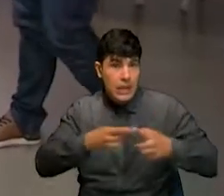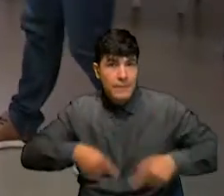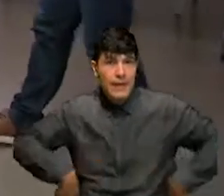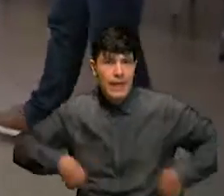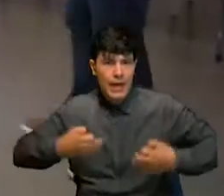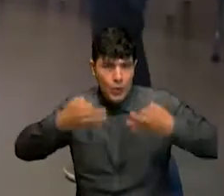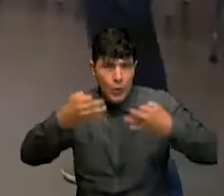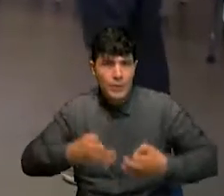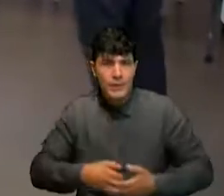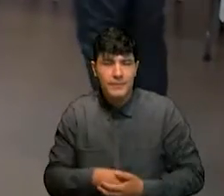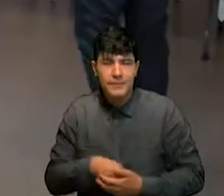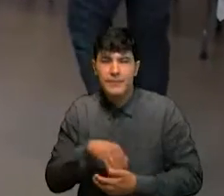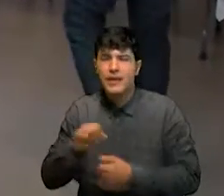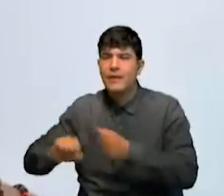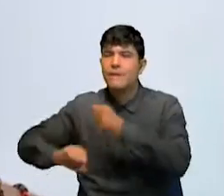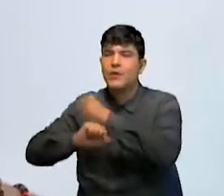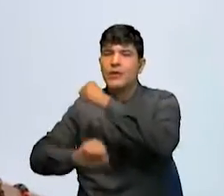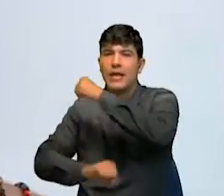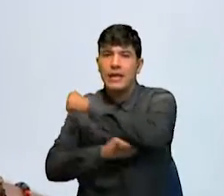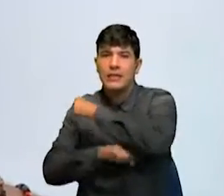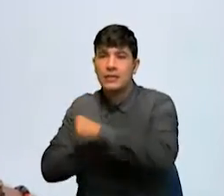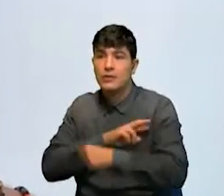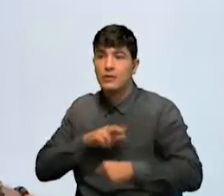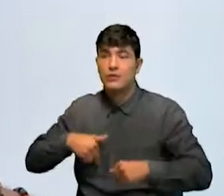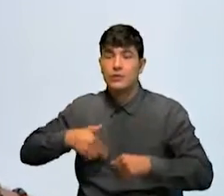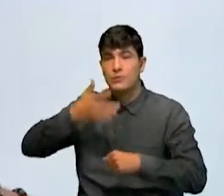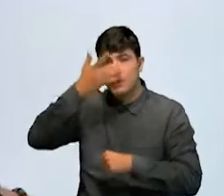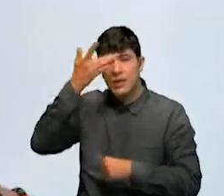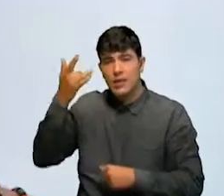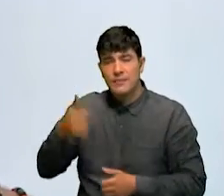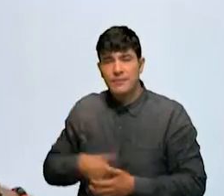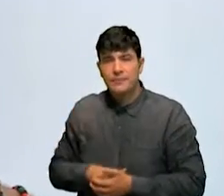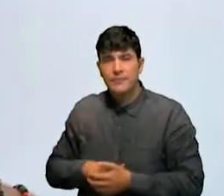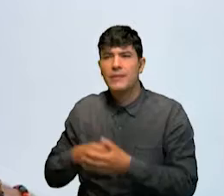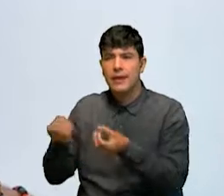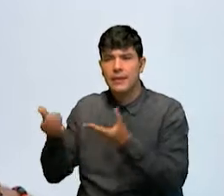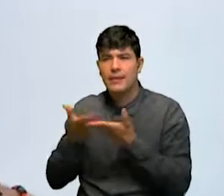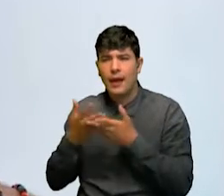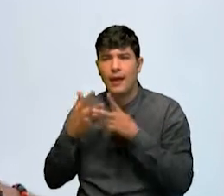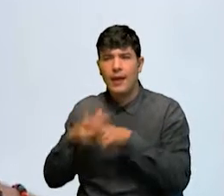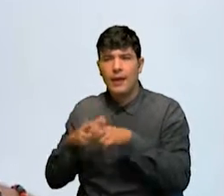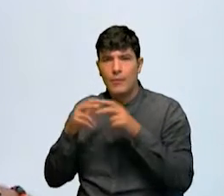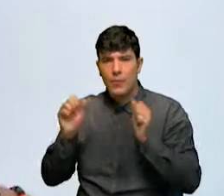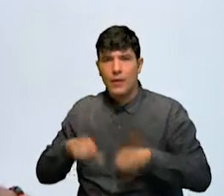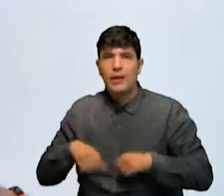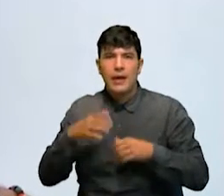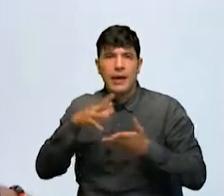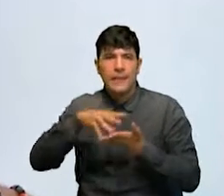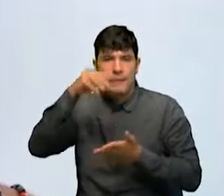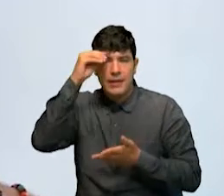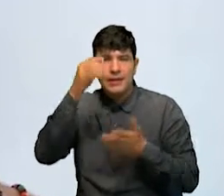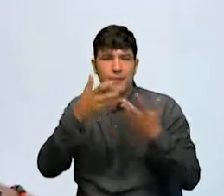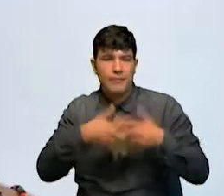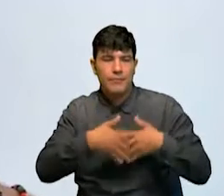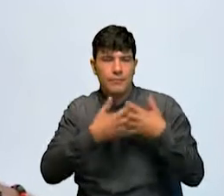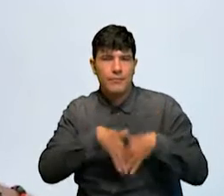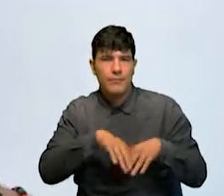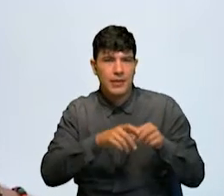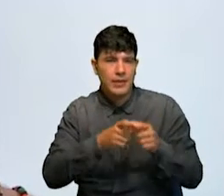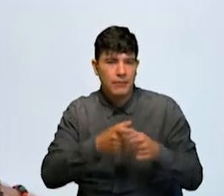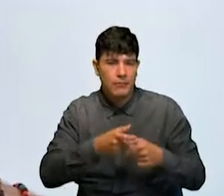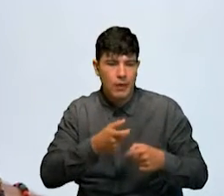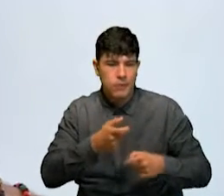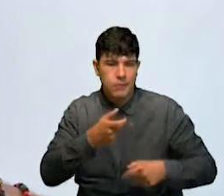ha fortalecido porque nos ha dado herramientas para el procesamiento de la caña. ¿Sí? Es un proyecto nuevo en la región